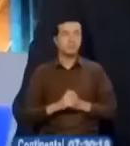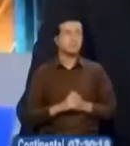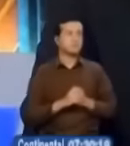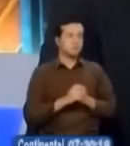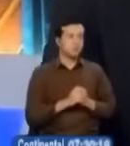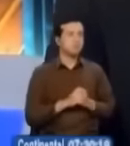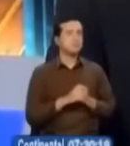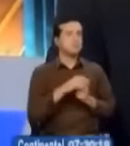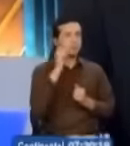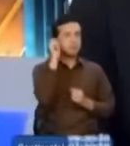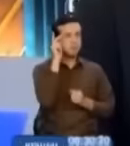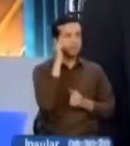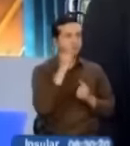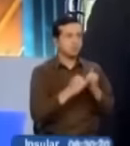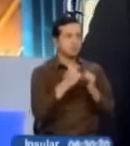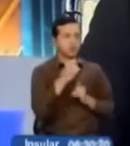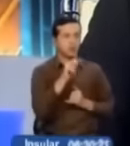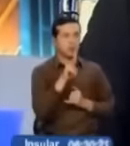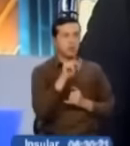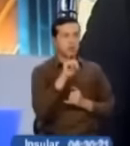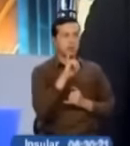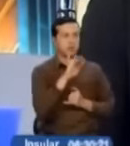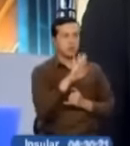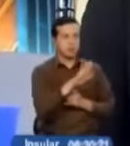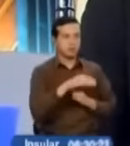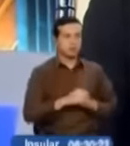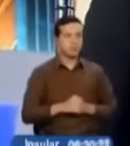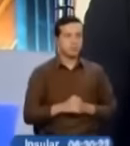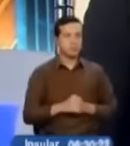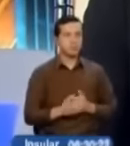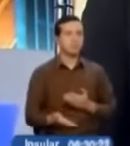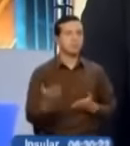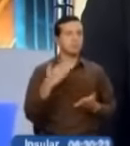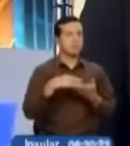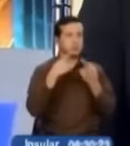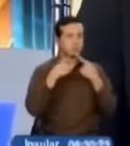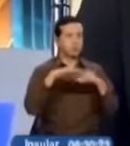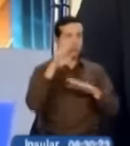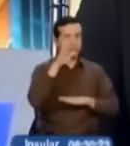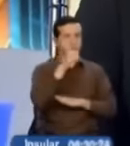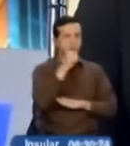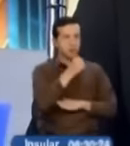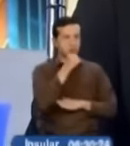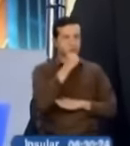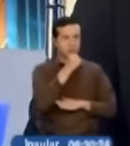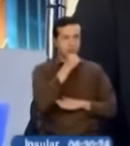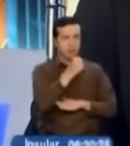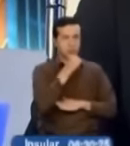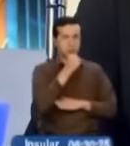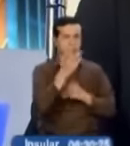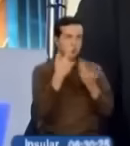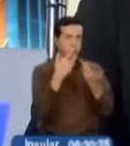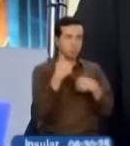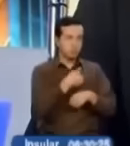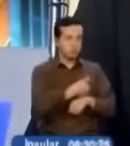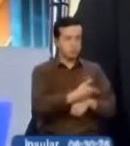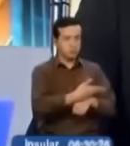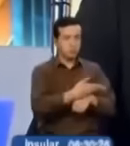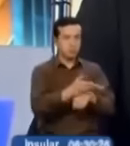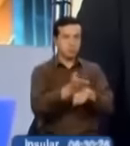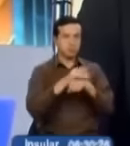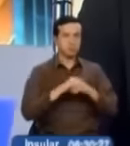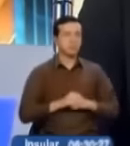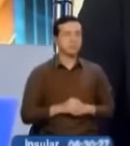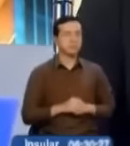hay, y contigo termino, Giovanni, y ratifico mi compromiso a hacer un pulso político sobre este tema, donde podamos hablar en extenso.